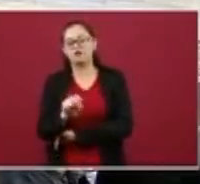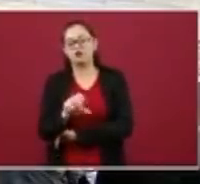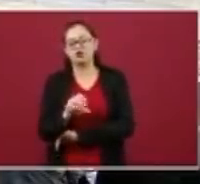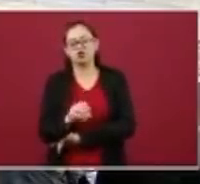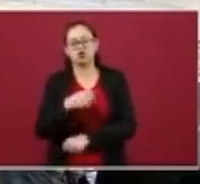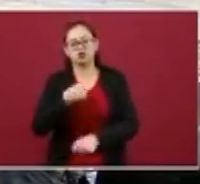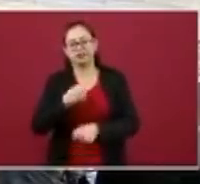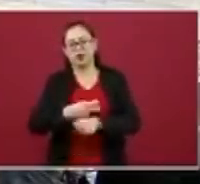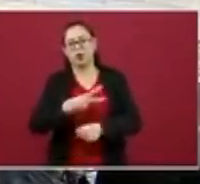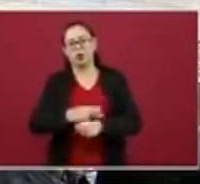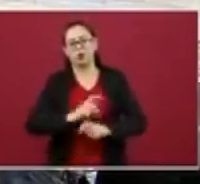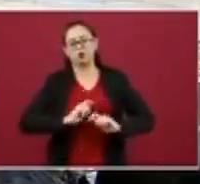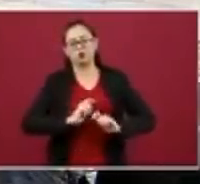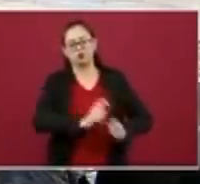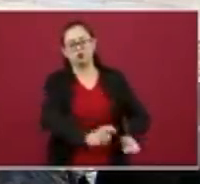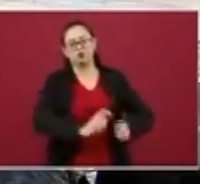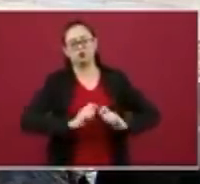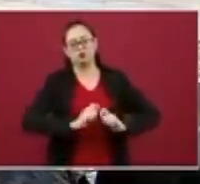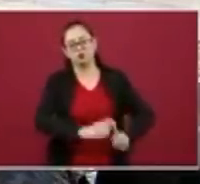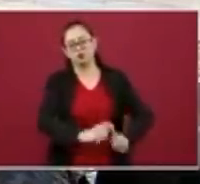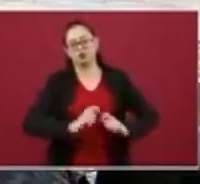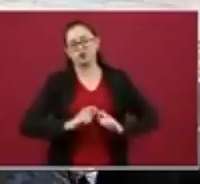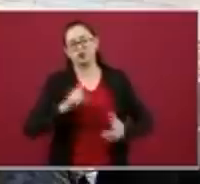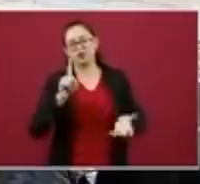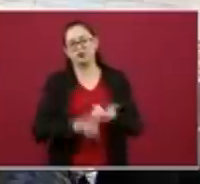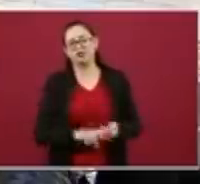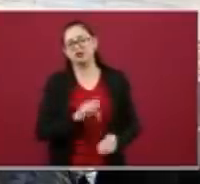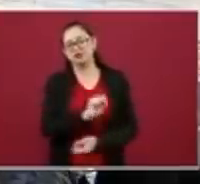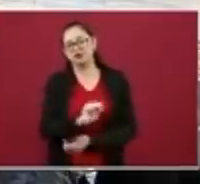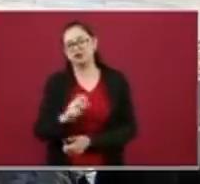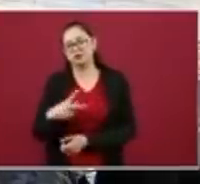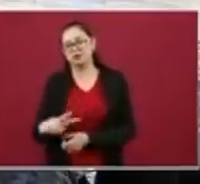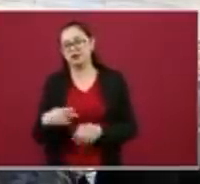suplente en el gabinete de seguridad.